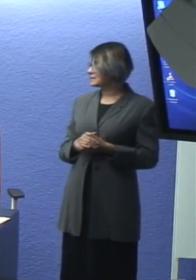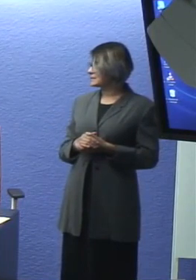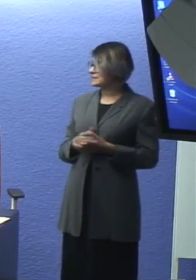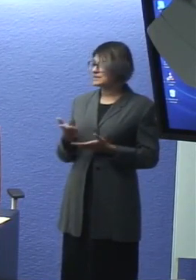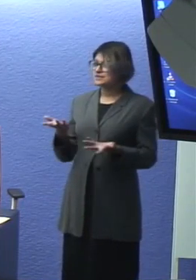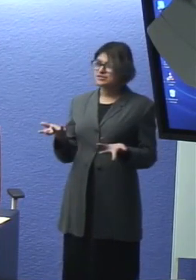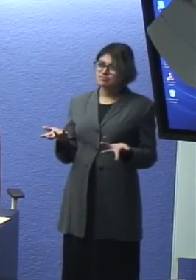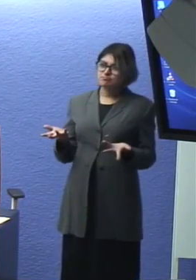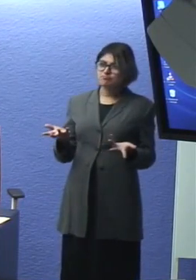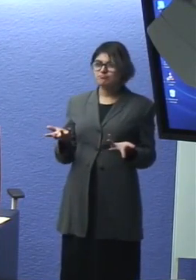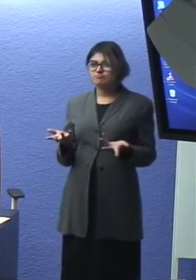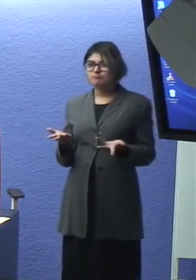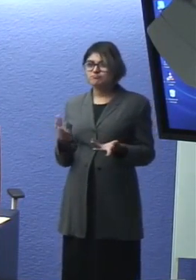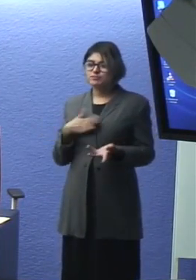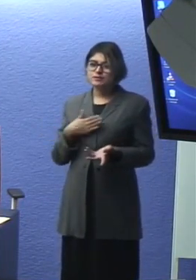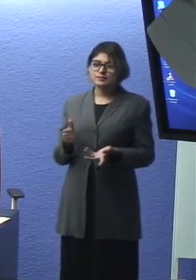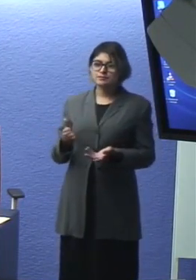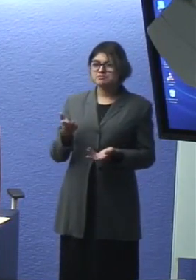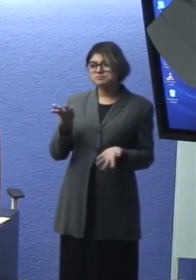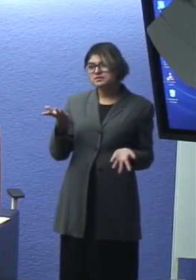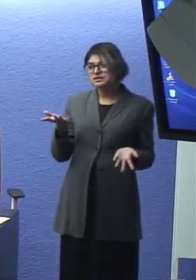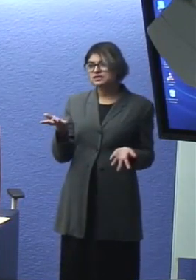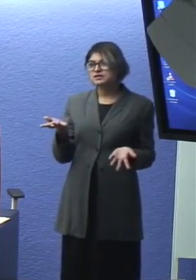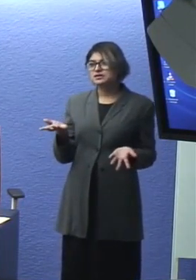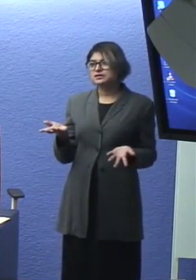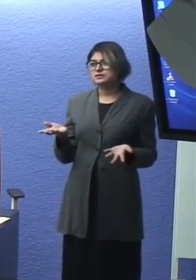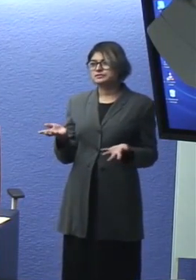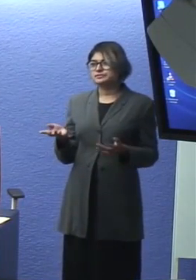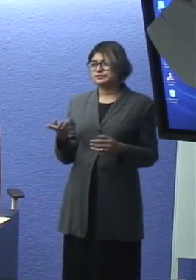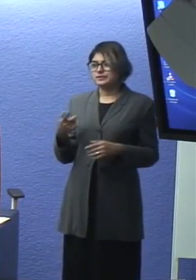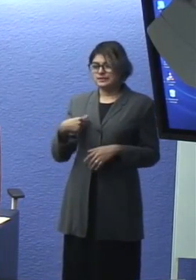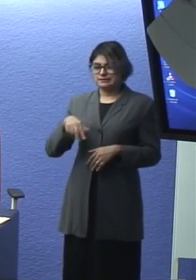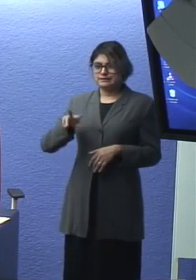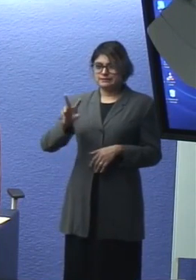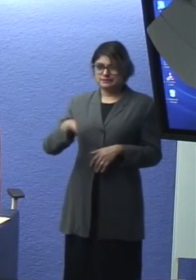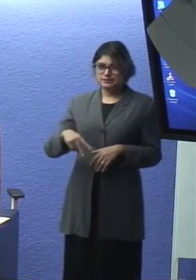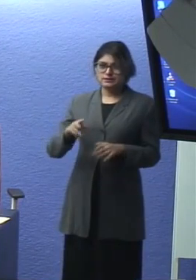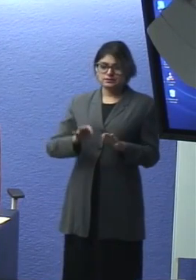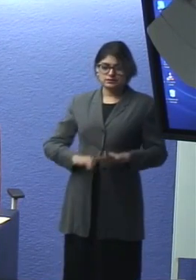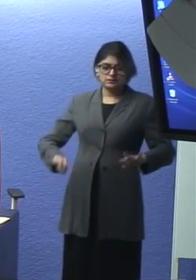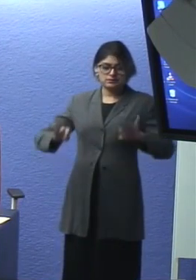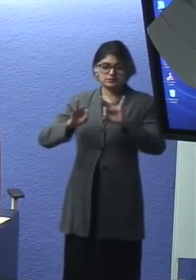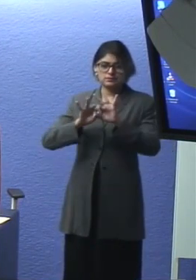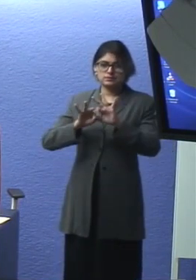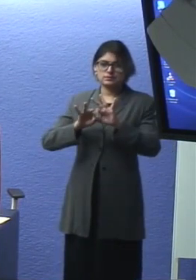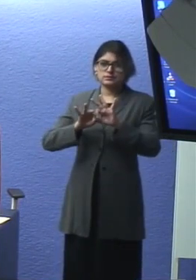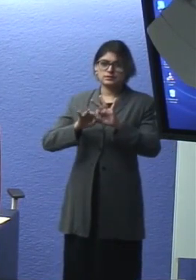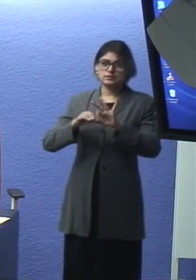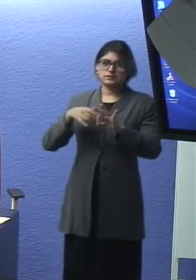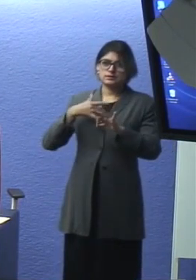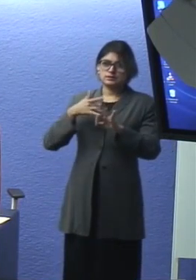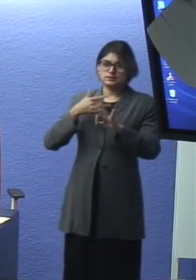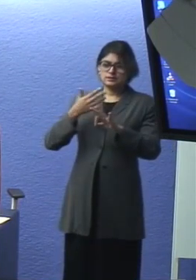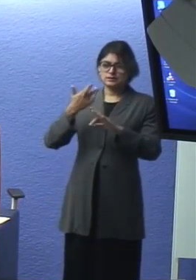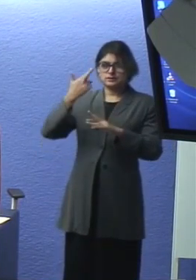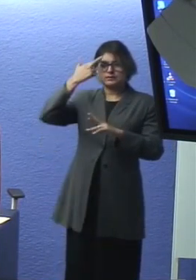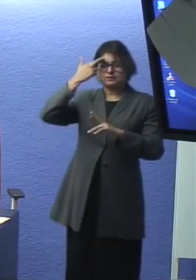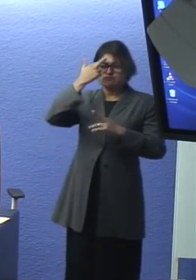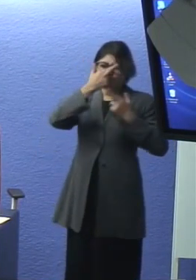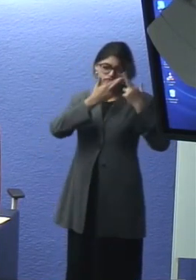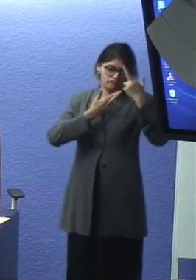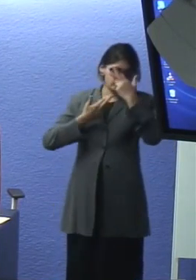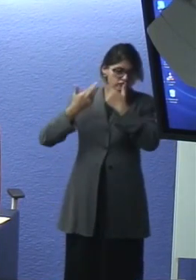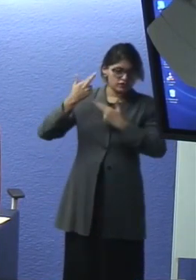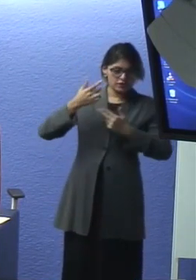Pues nada, creo que es importante hacer la revisión histórica para saber de dónde